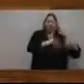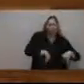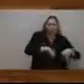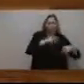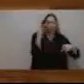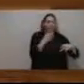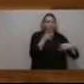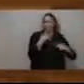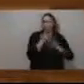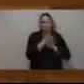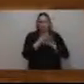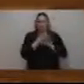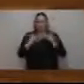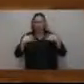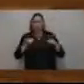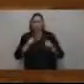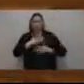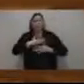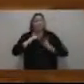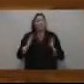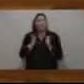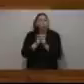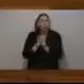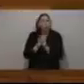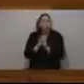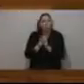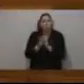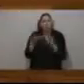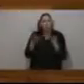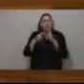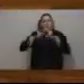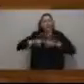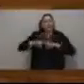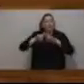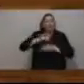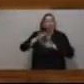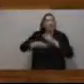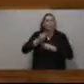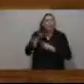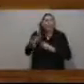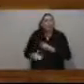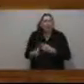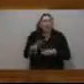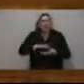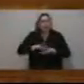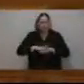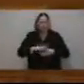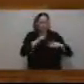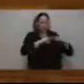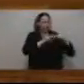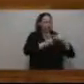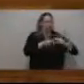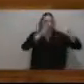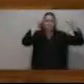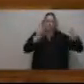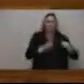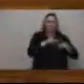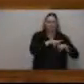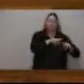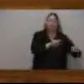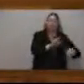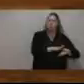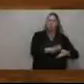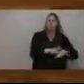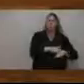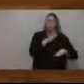creo que ese grupo parlamentario cree que es el momento de analizar por qué se hizo mal, por qué no se construyó adecuadamente desde un primer momento, porque lo que